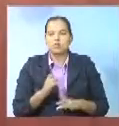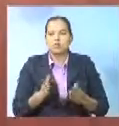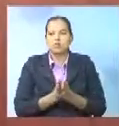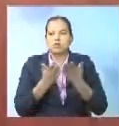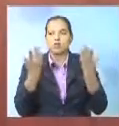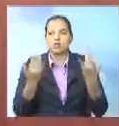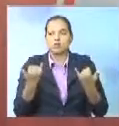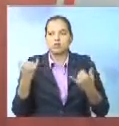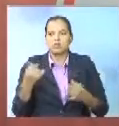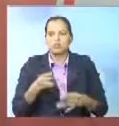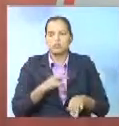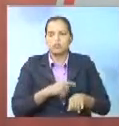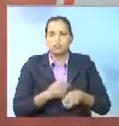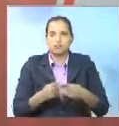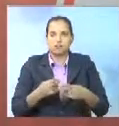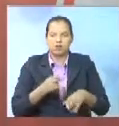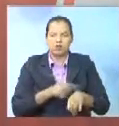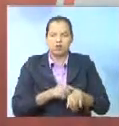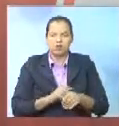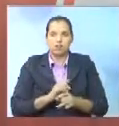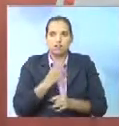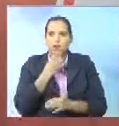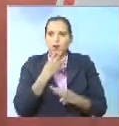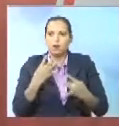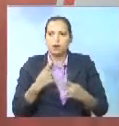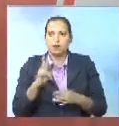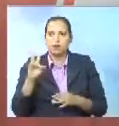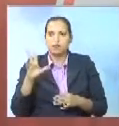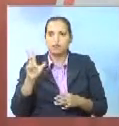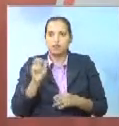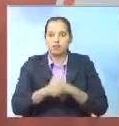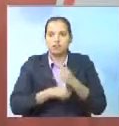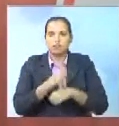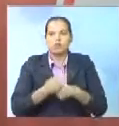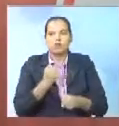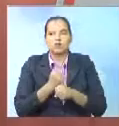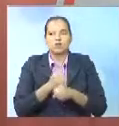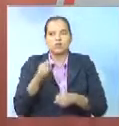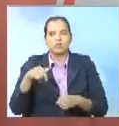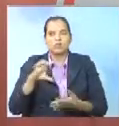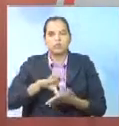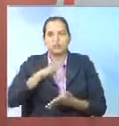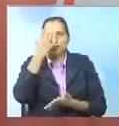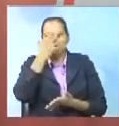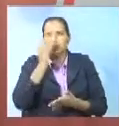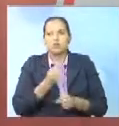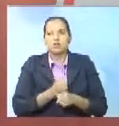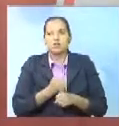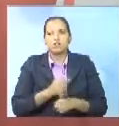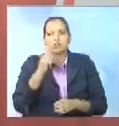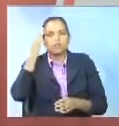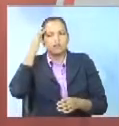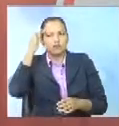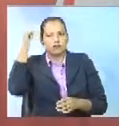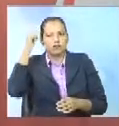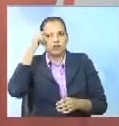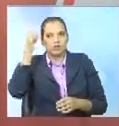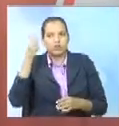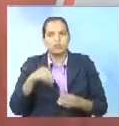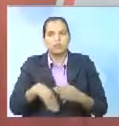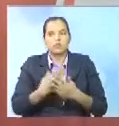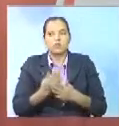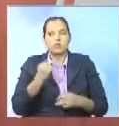El diario La Hora cumplió 23 años en la provincia de Esmeraldas. Sus trabajadores se plantean nuevos proyectos a futuro para